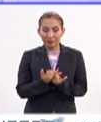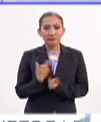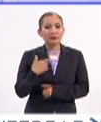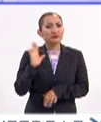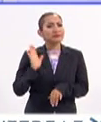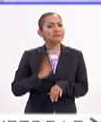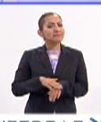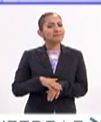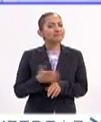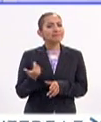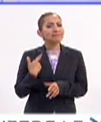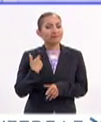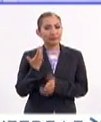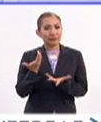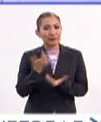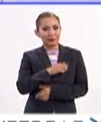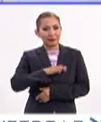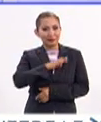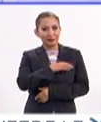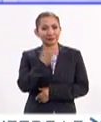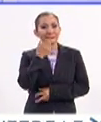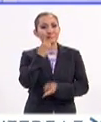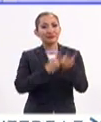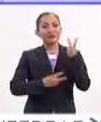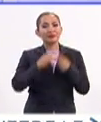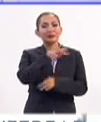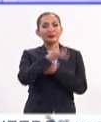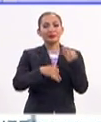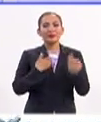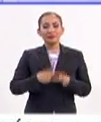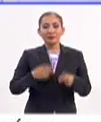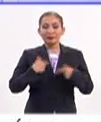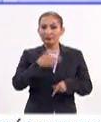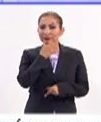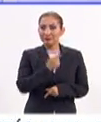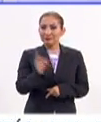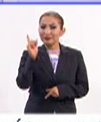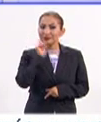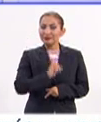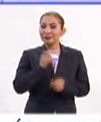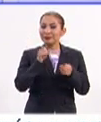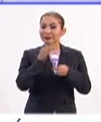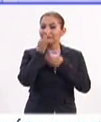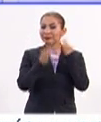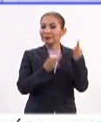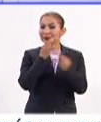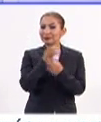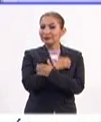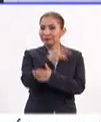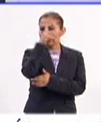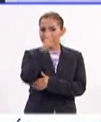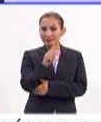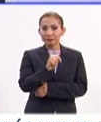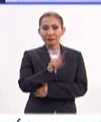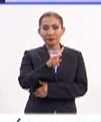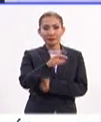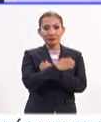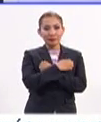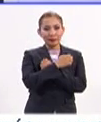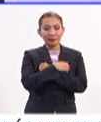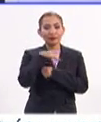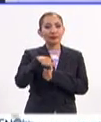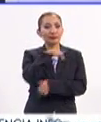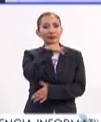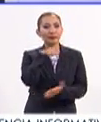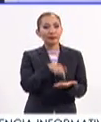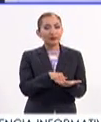pero sobre todo lo que más nos da felicidad es darle la bienvenida a todos los amigos y amigas de la Agencia Informativa de Educación de México de Televisión Educativa a